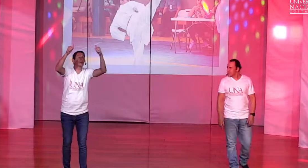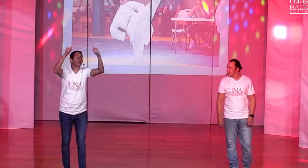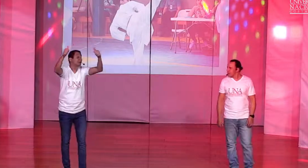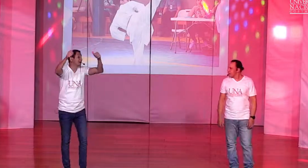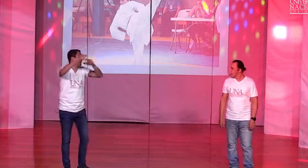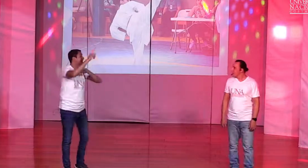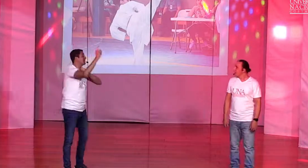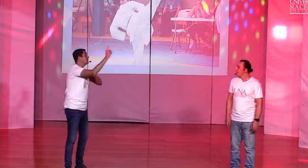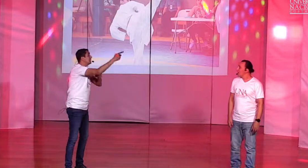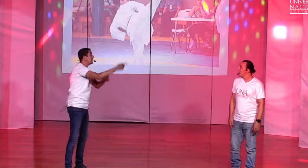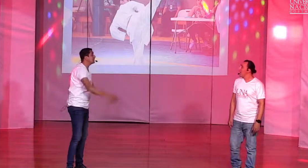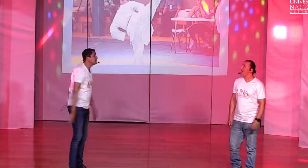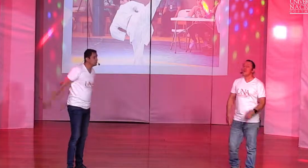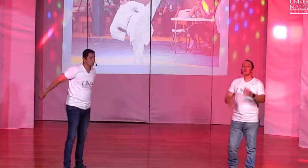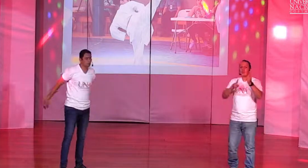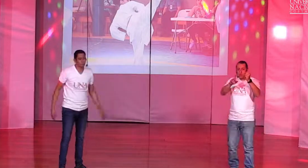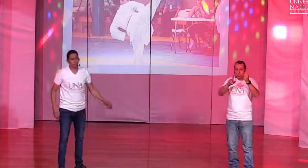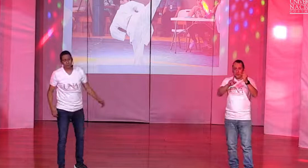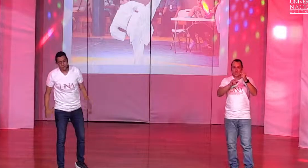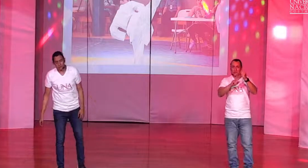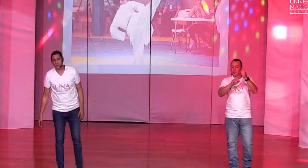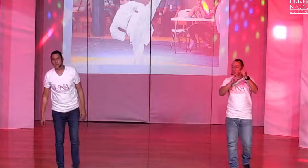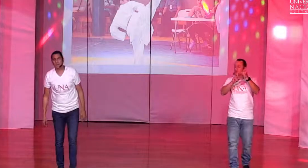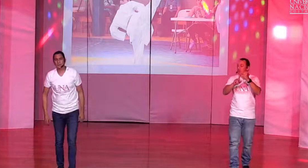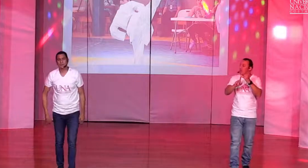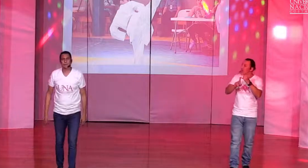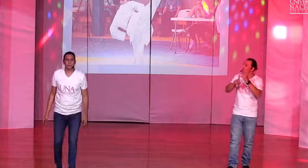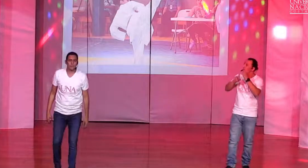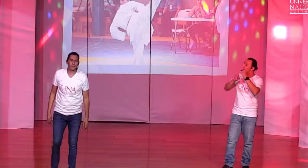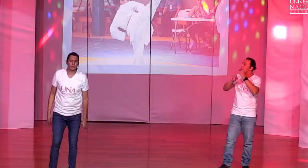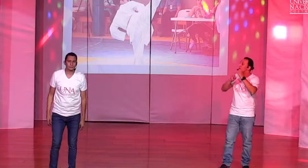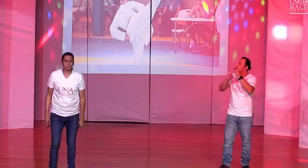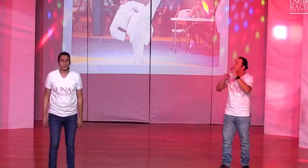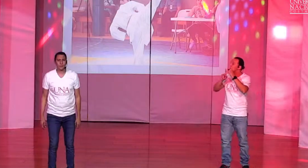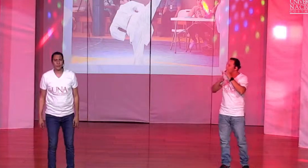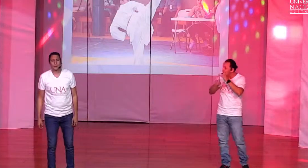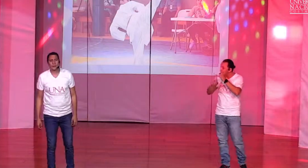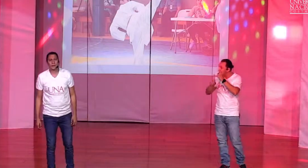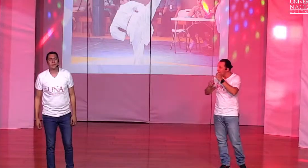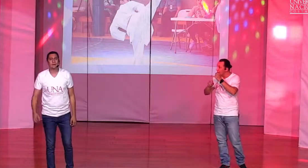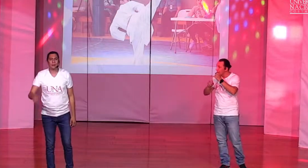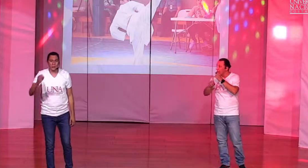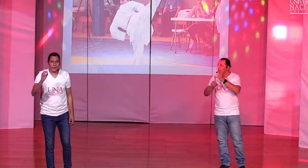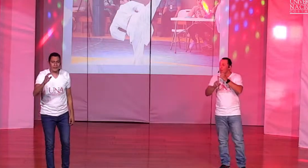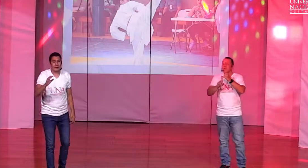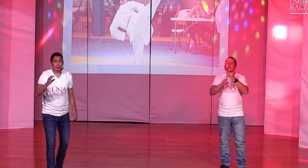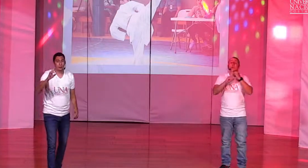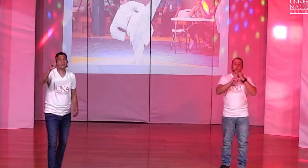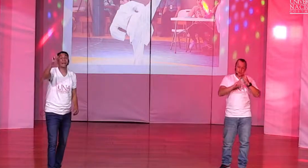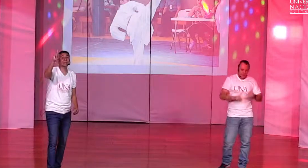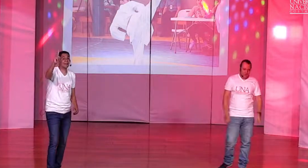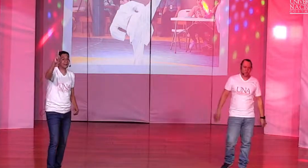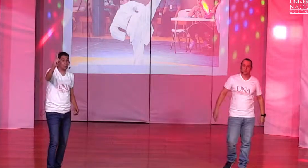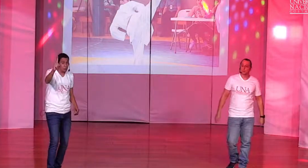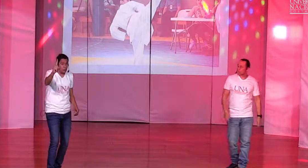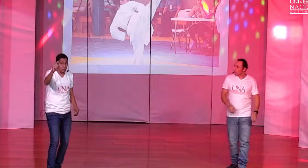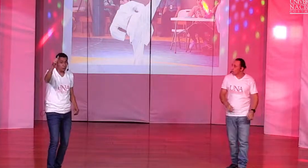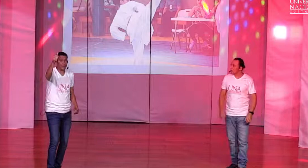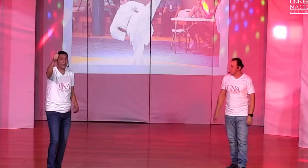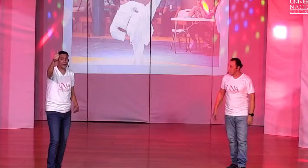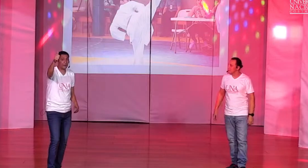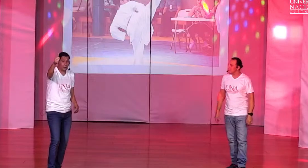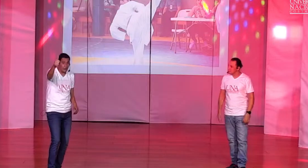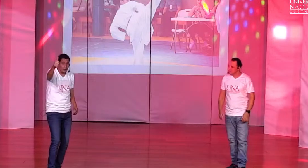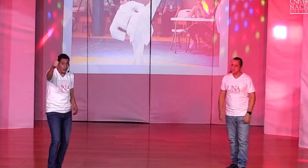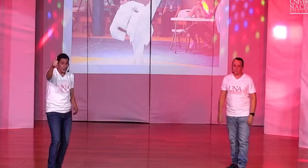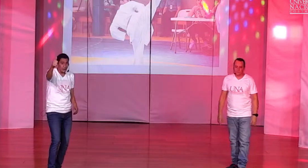beca socioeconómica que se divide en... En 2, para que no, sí, se confundan. En la beca Luis Felipe. Y beca Omar Dengo. Entonces, Omar esa Dengo es